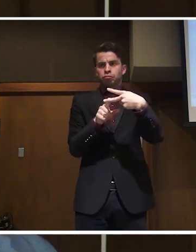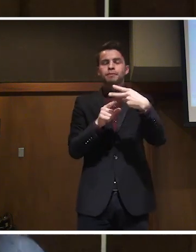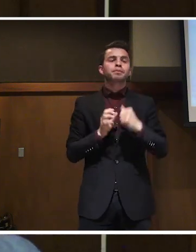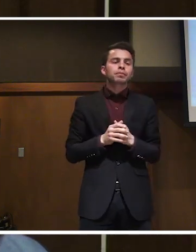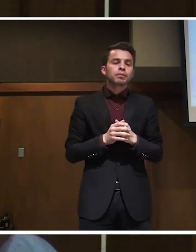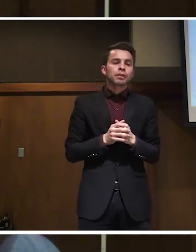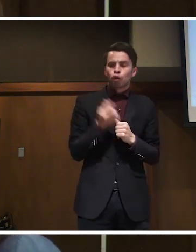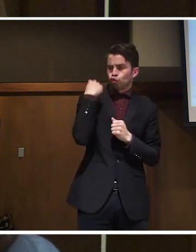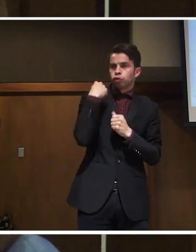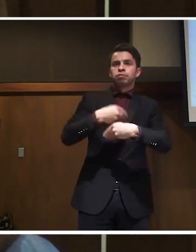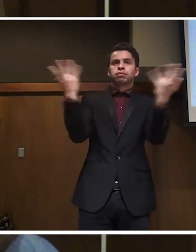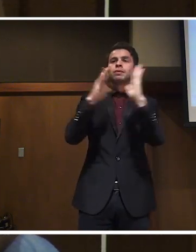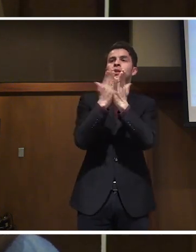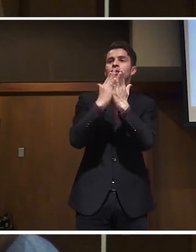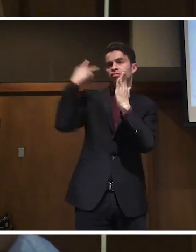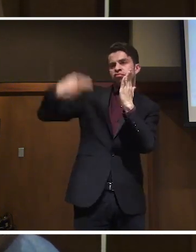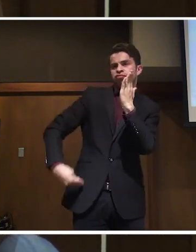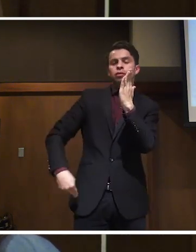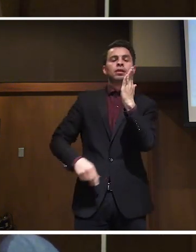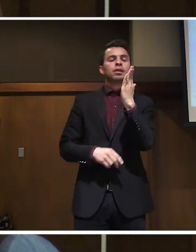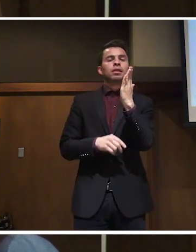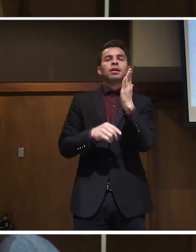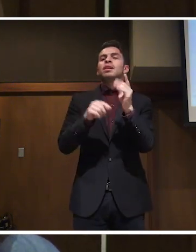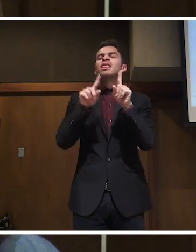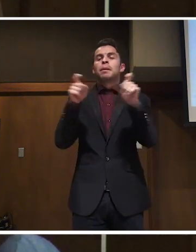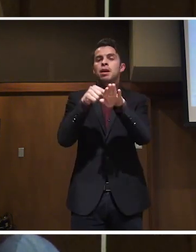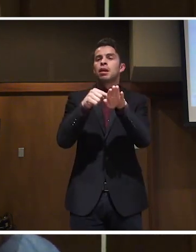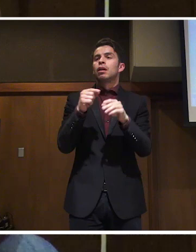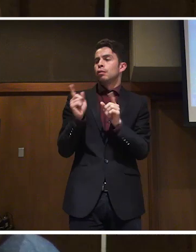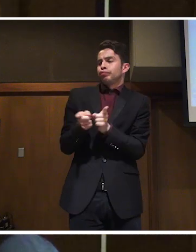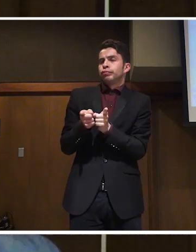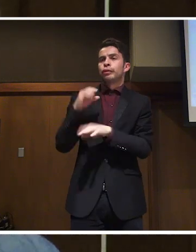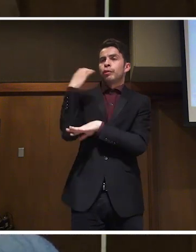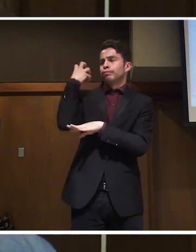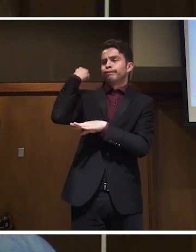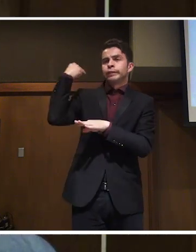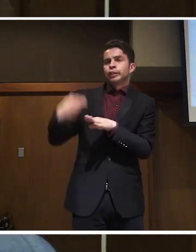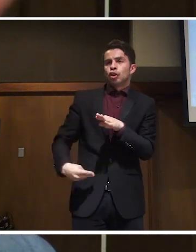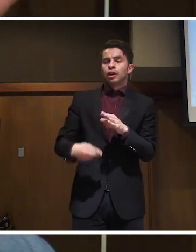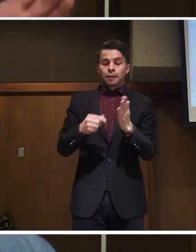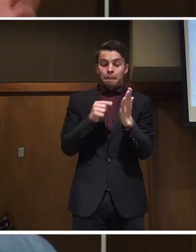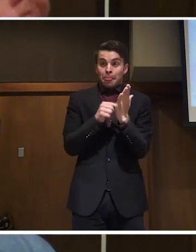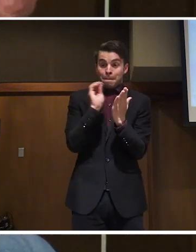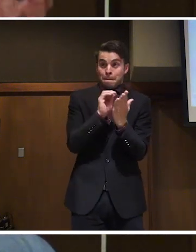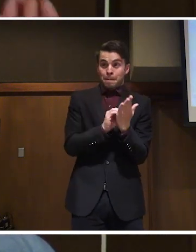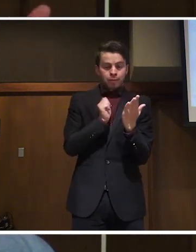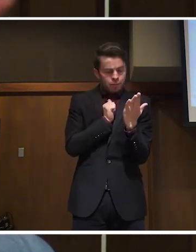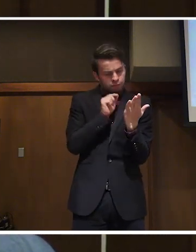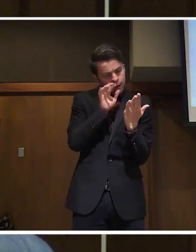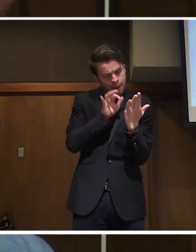acabo de sacar un libro de historia, Historia Mínima de Colombia, en el que trato de discutir algo, precisamente este